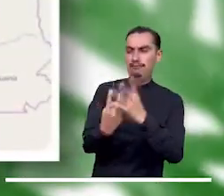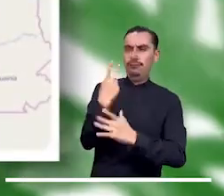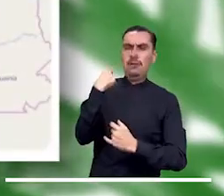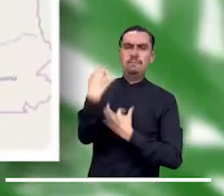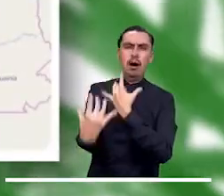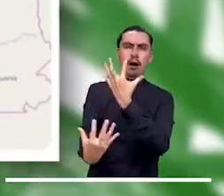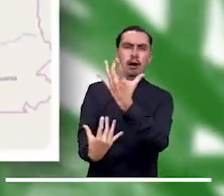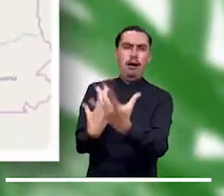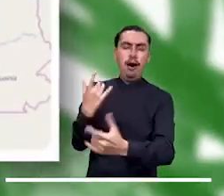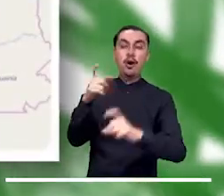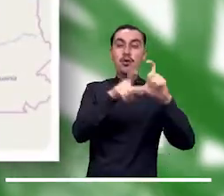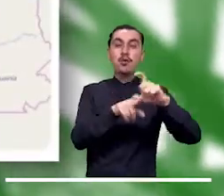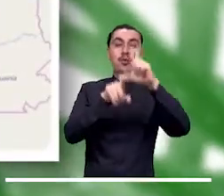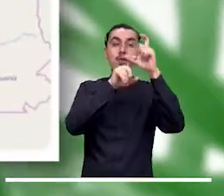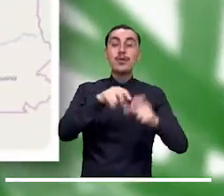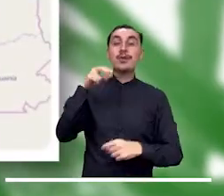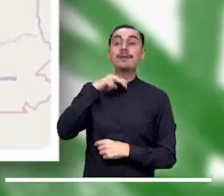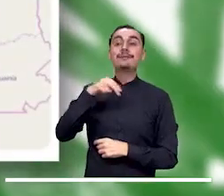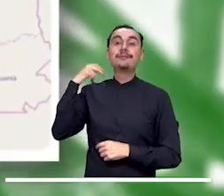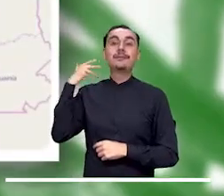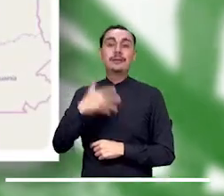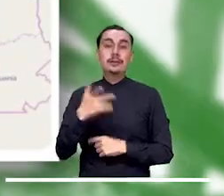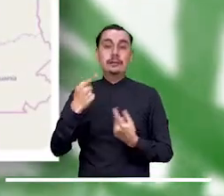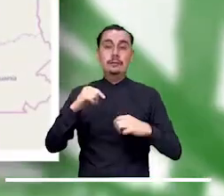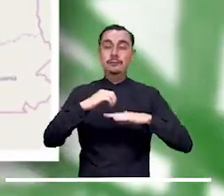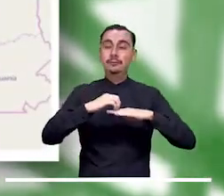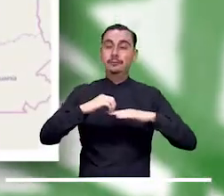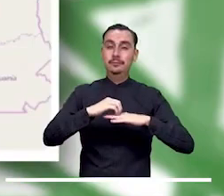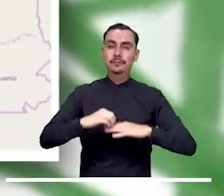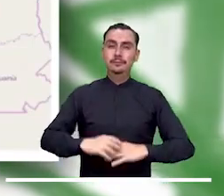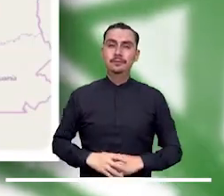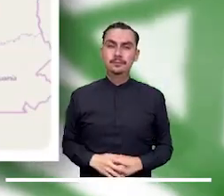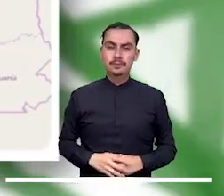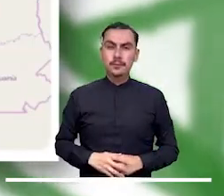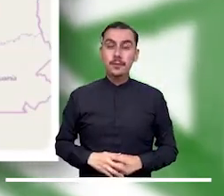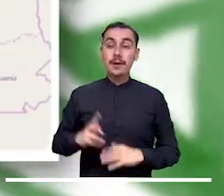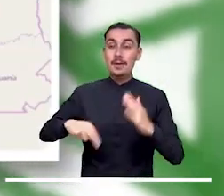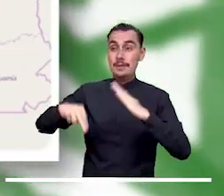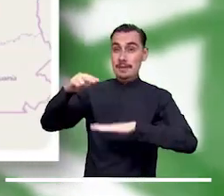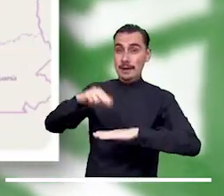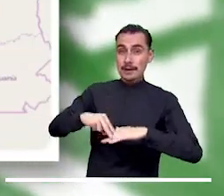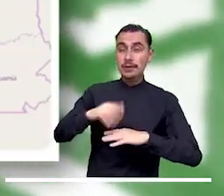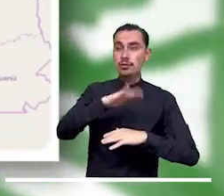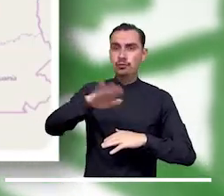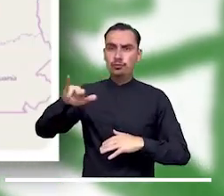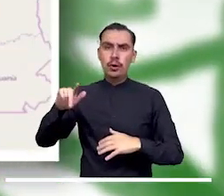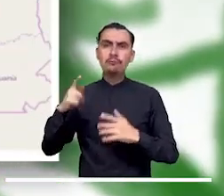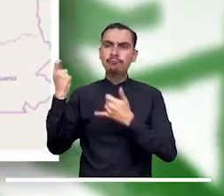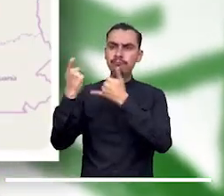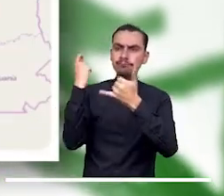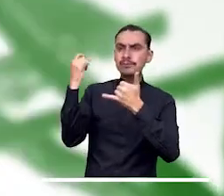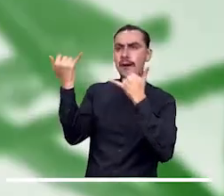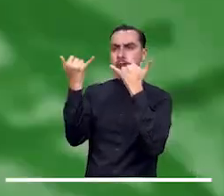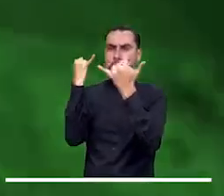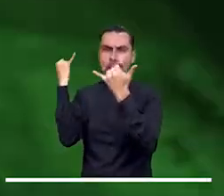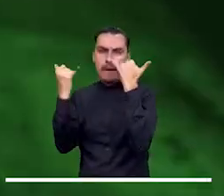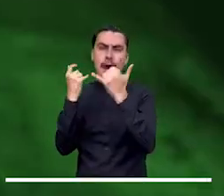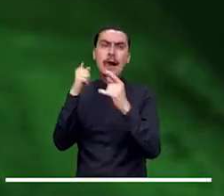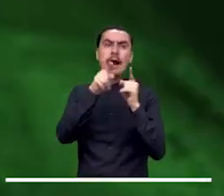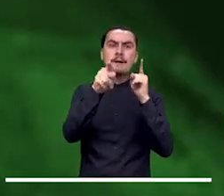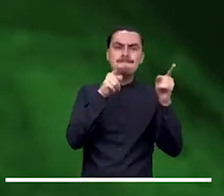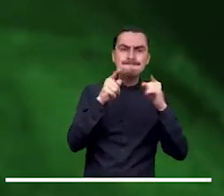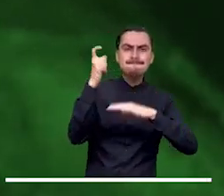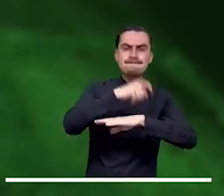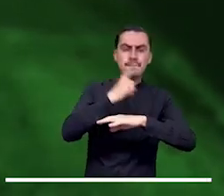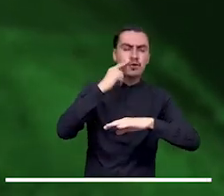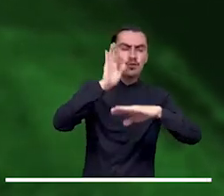Alerta roja por alta probabilidad de incendios en los departamentos de Huila, norte de Santander y Tolima. En el Caribe, el Pacífico, la